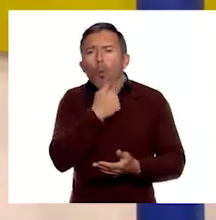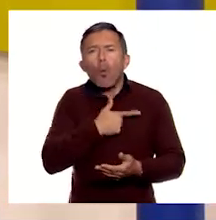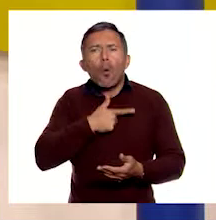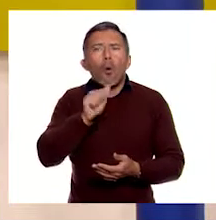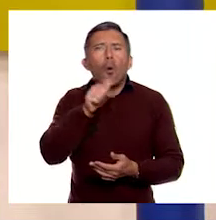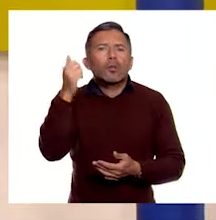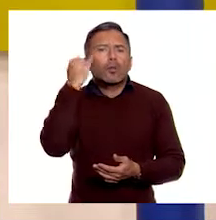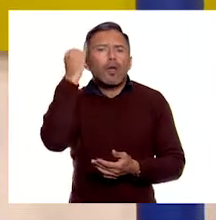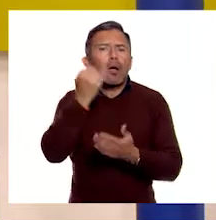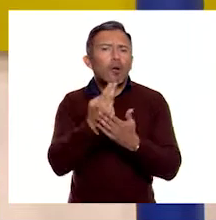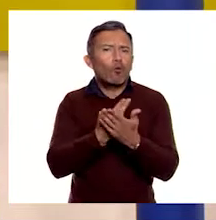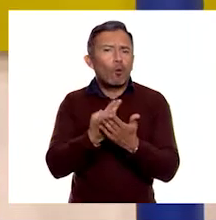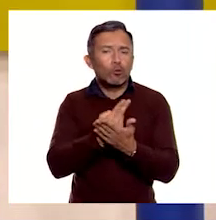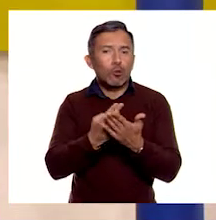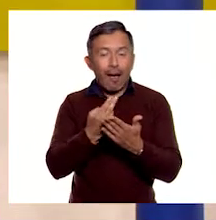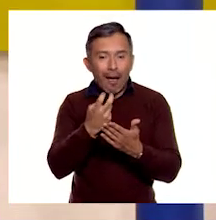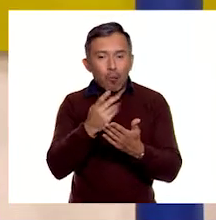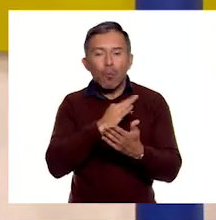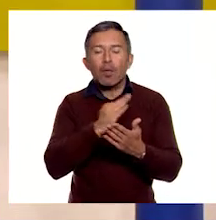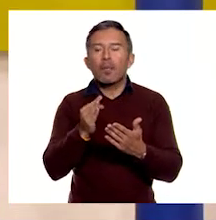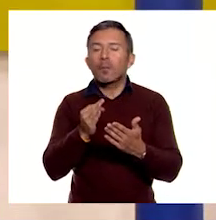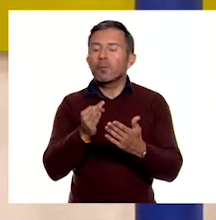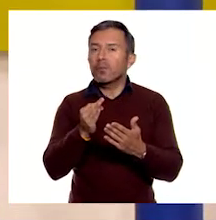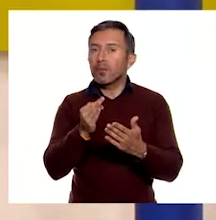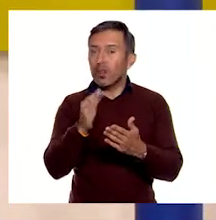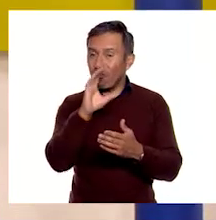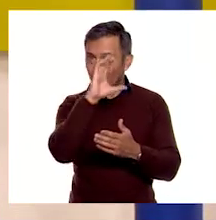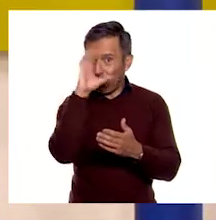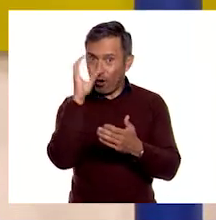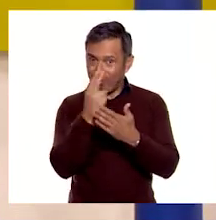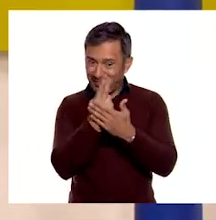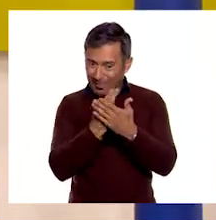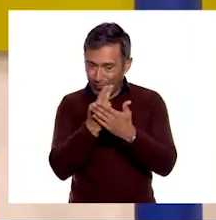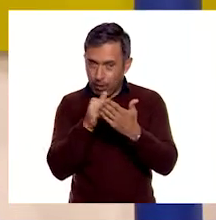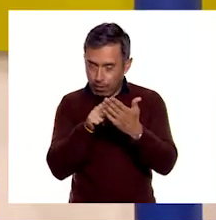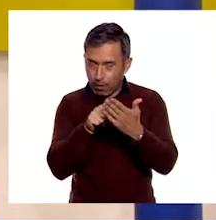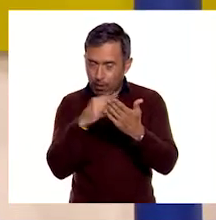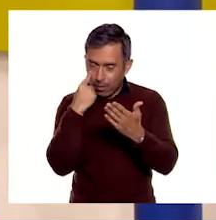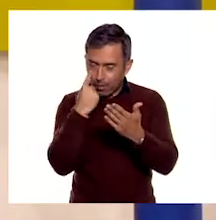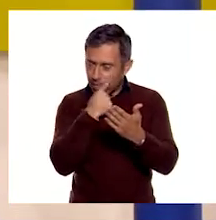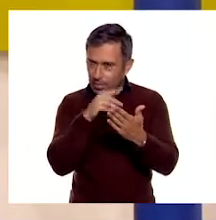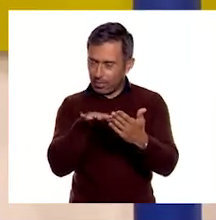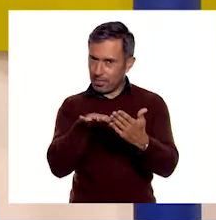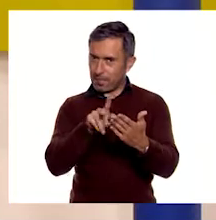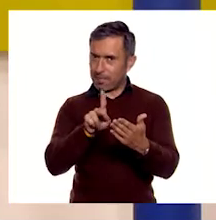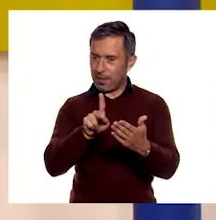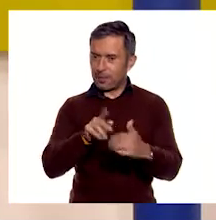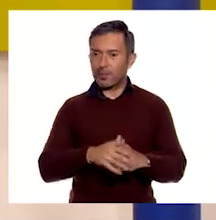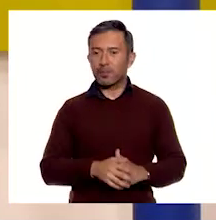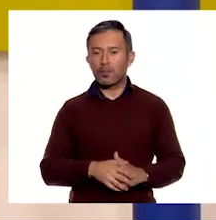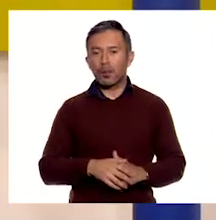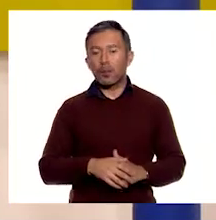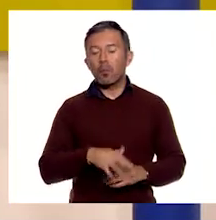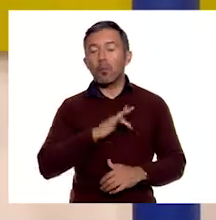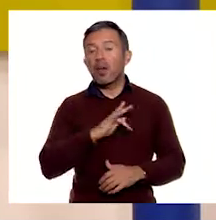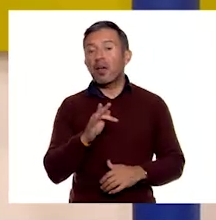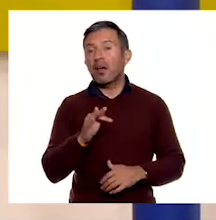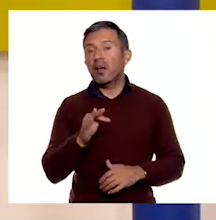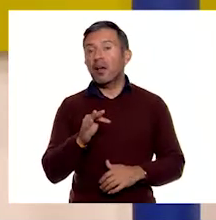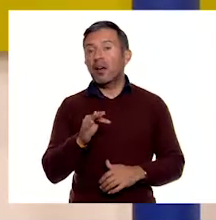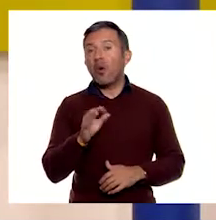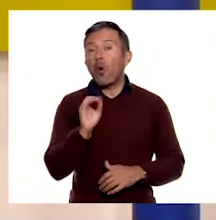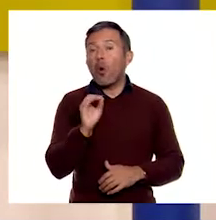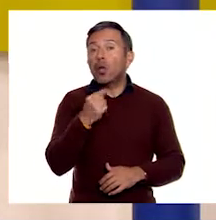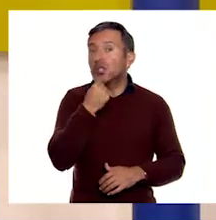principio para crear una ilusión óptica, una imagen y la continuación o encerrada o a lo mejor... Un